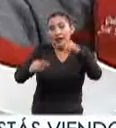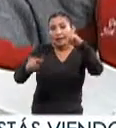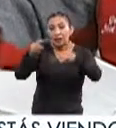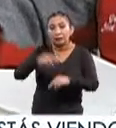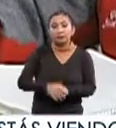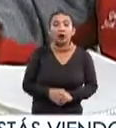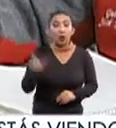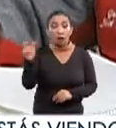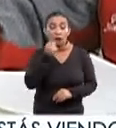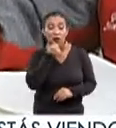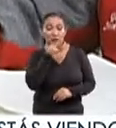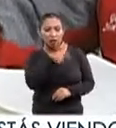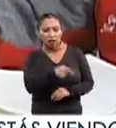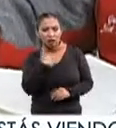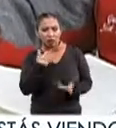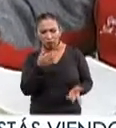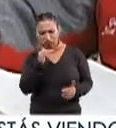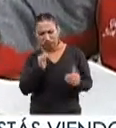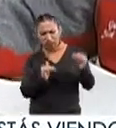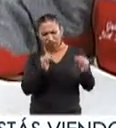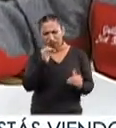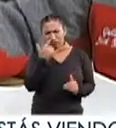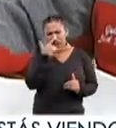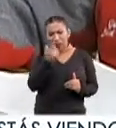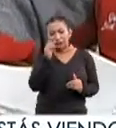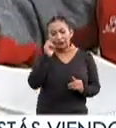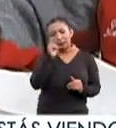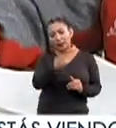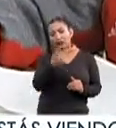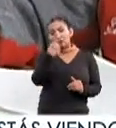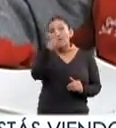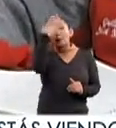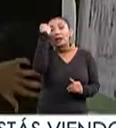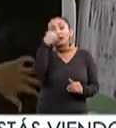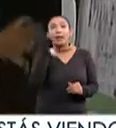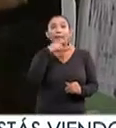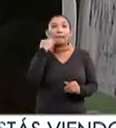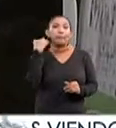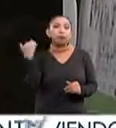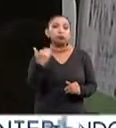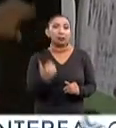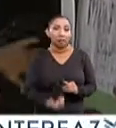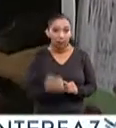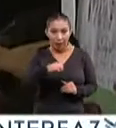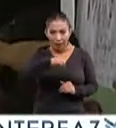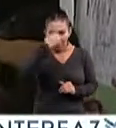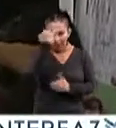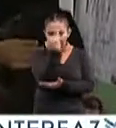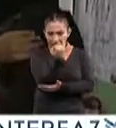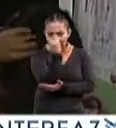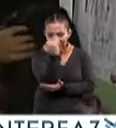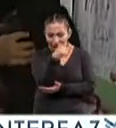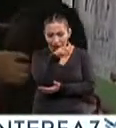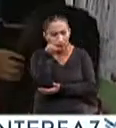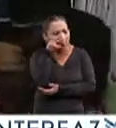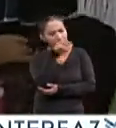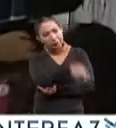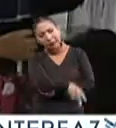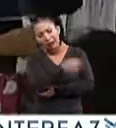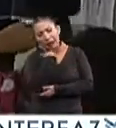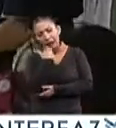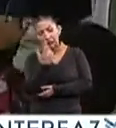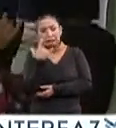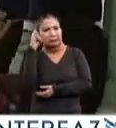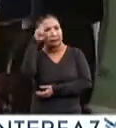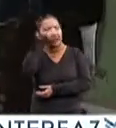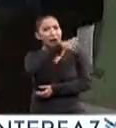grados. Cuando los niños no están cumpliendo con lo deseado, se observa en sus aprendizajes. En edad preescolar se puede observar en que les